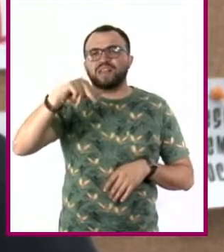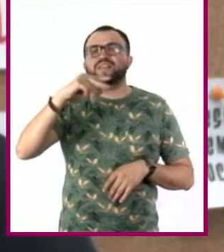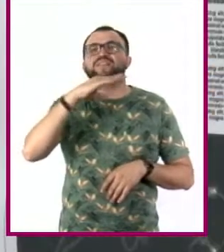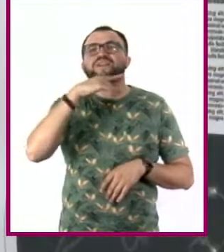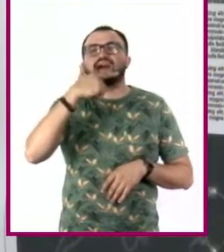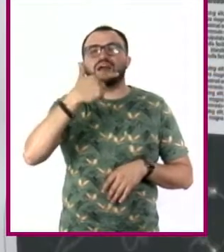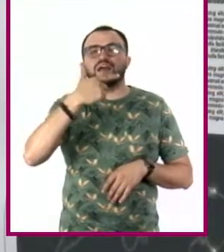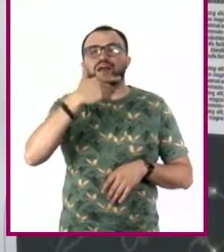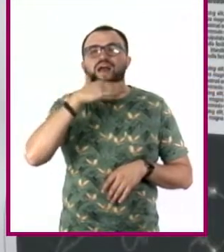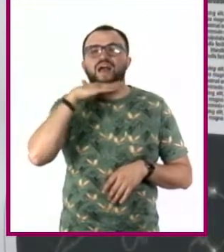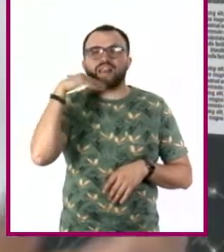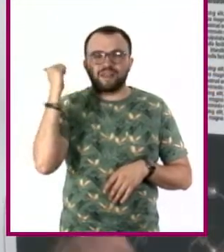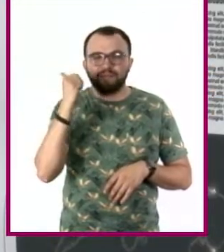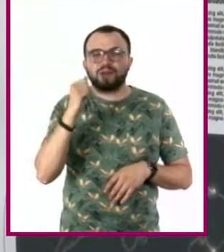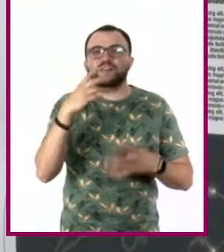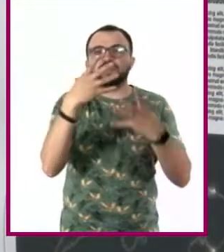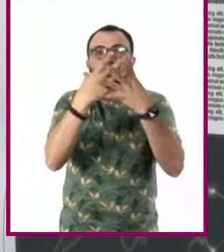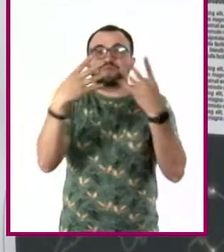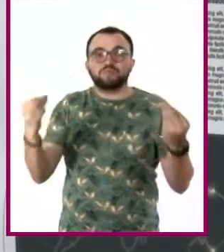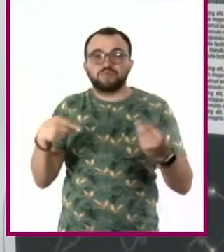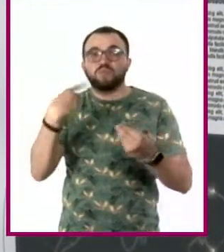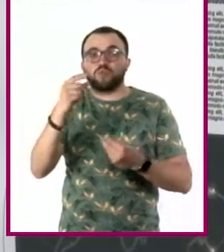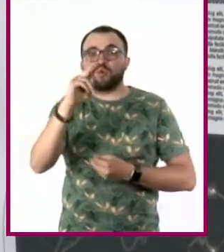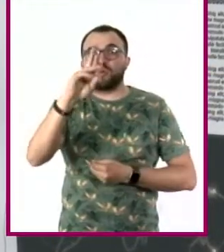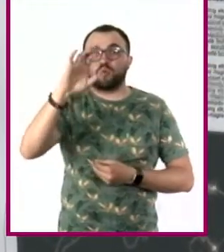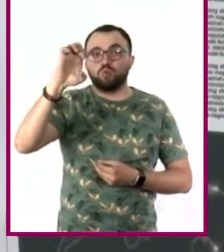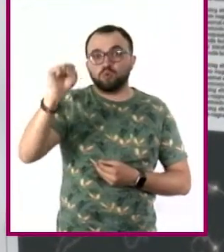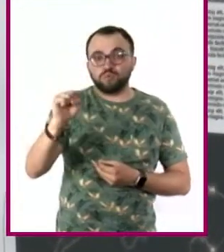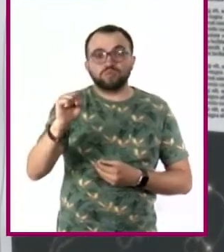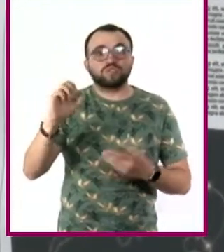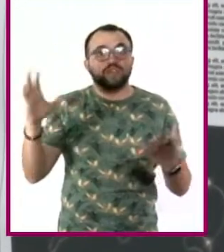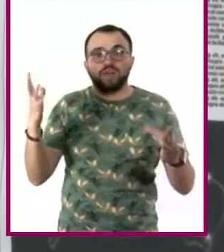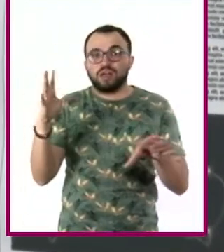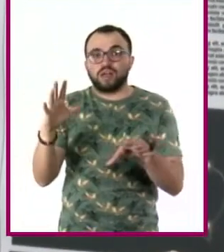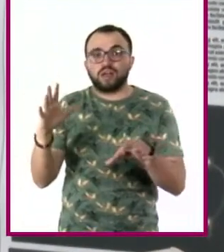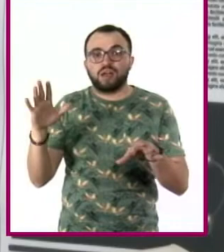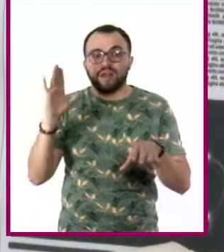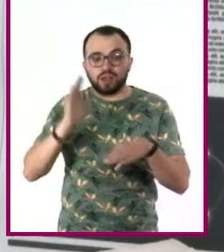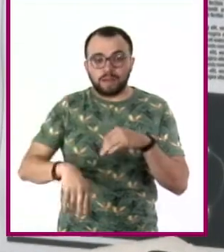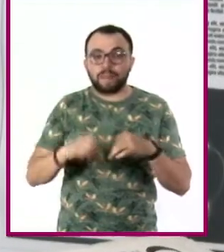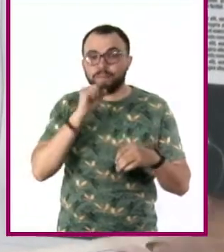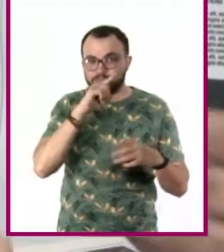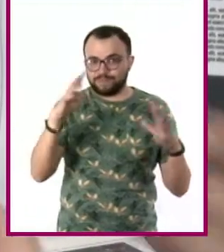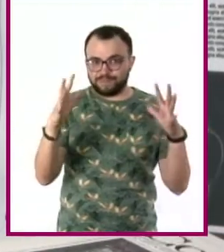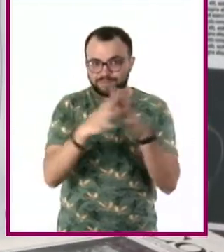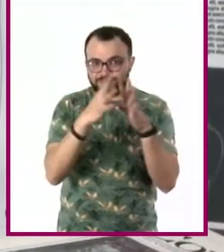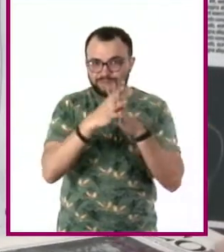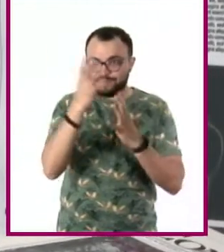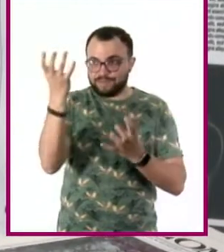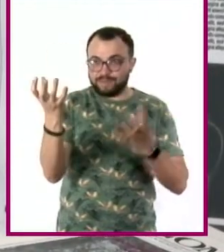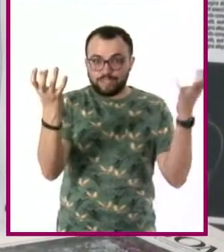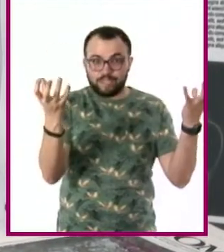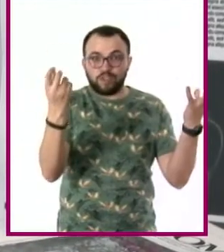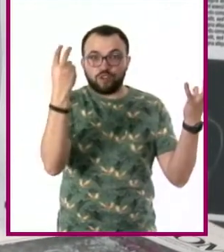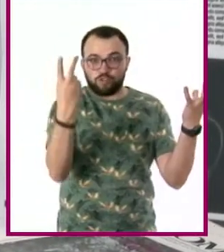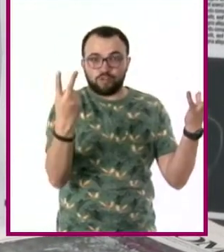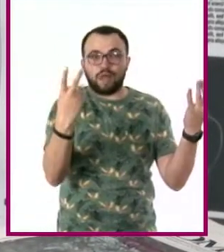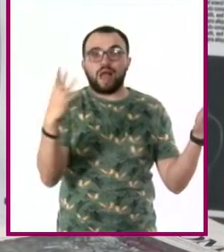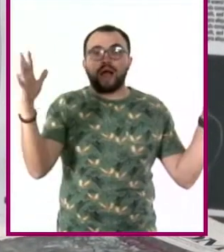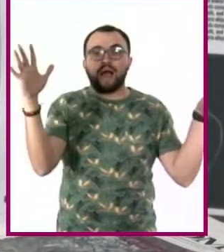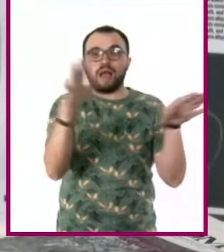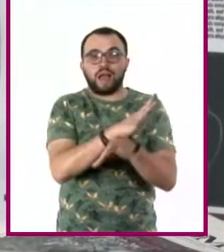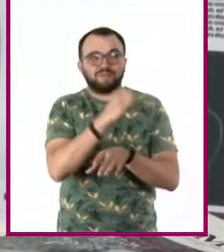URSS. Al ir disminuyendo y terminar la tensa competencia entre los dos bloques, cambian las amenazas y los